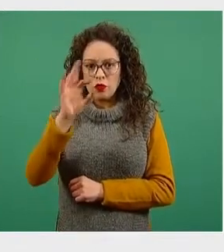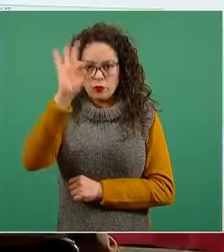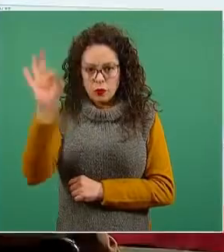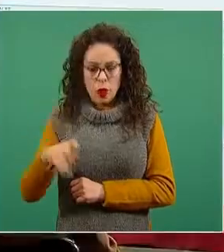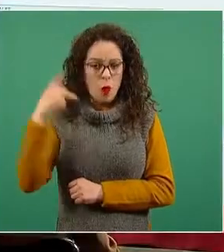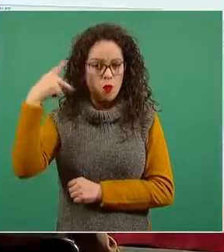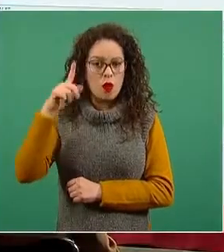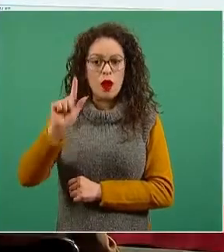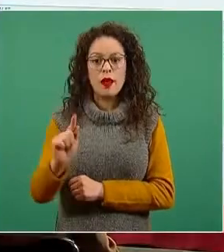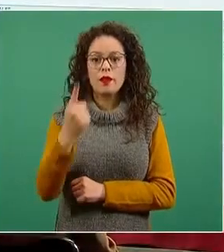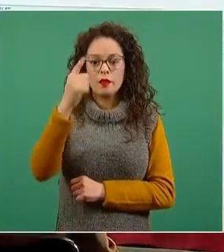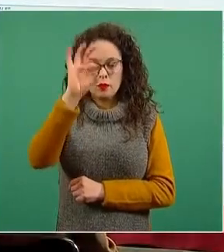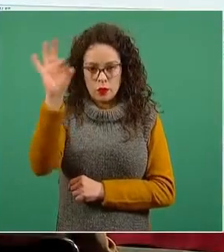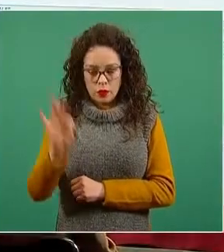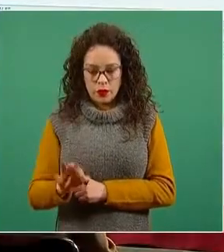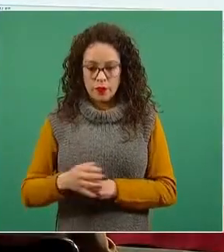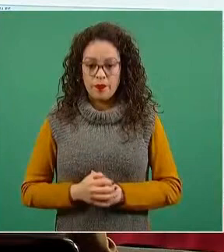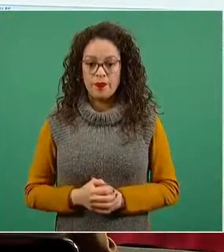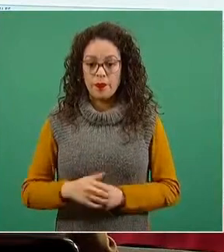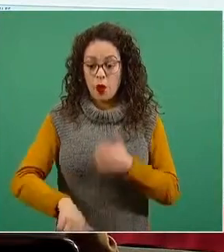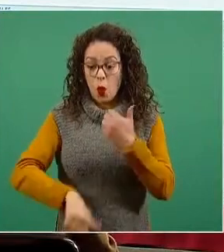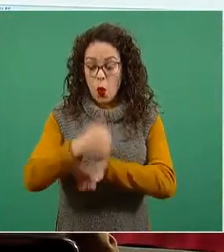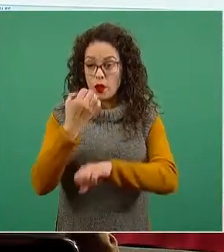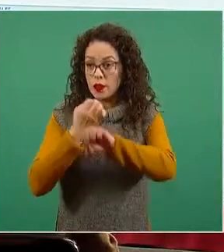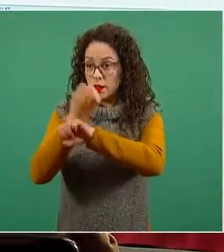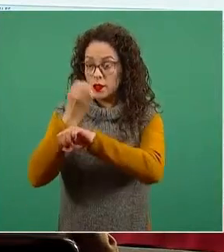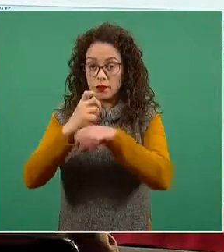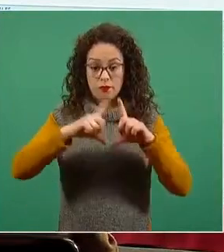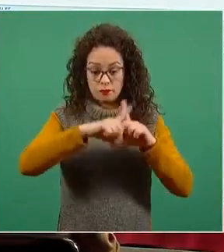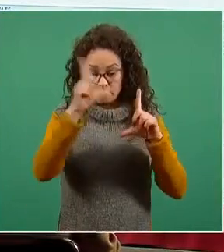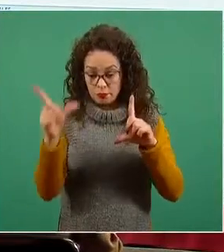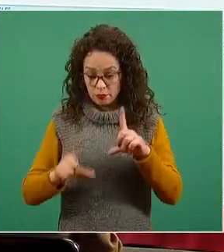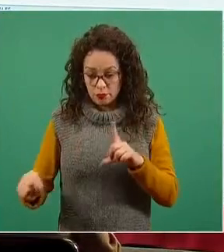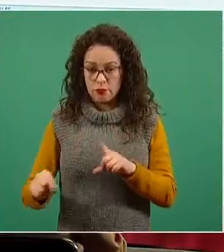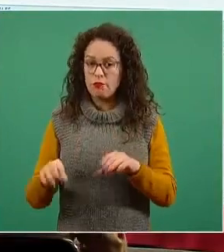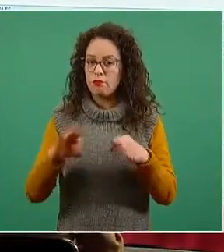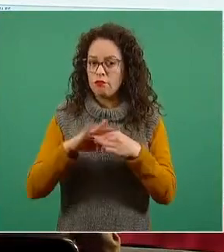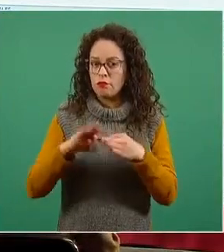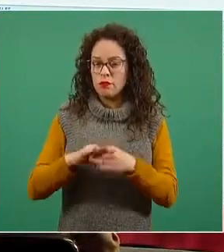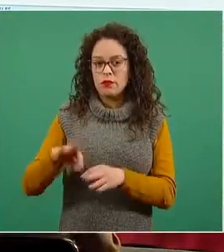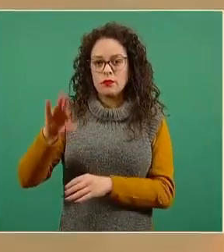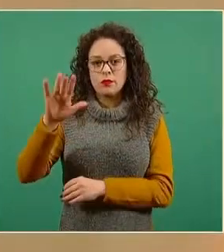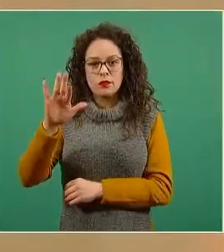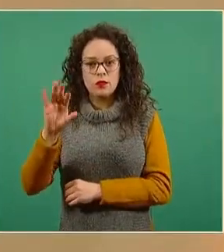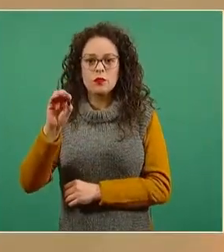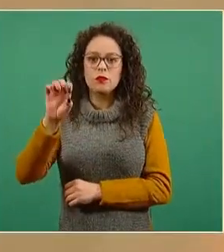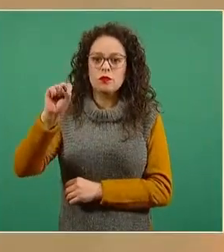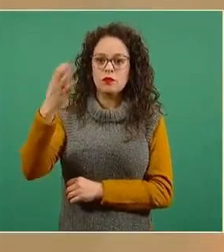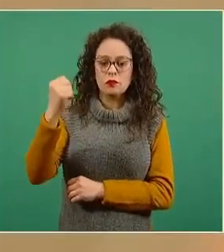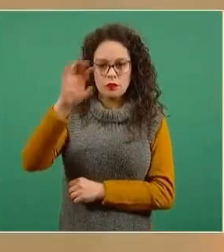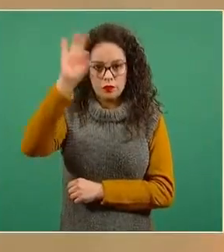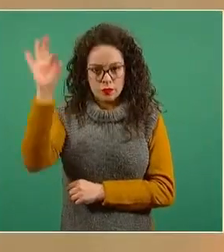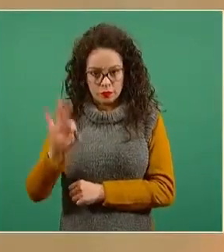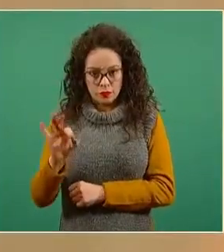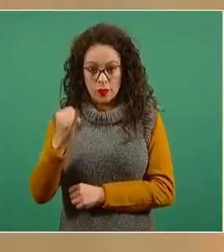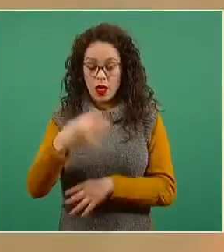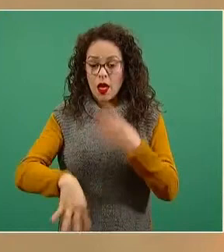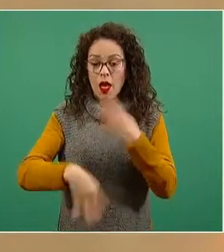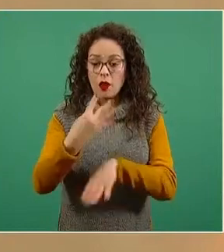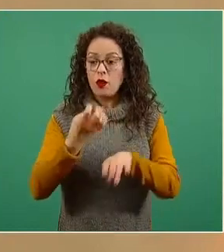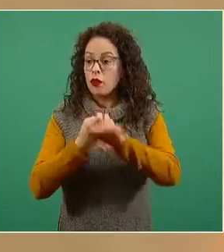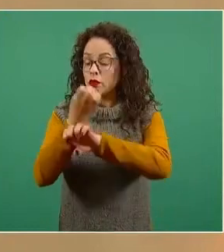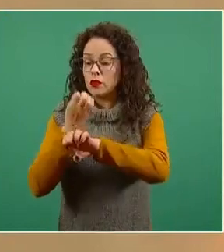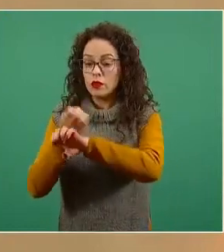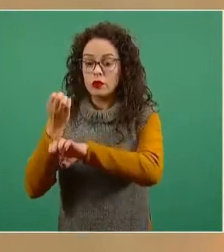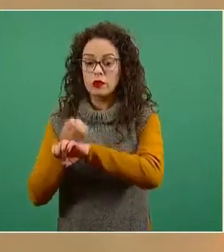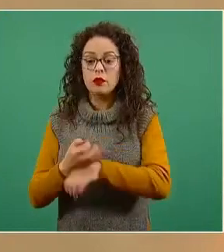71%. 11 estados de nuestra república están entre el 50 y el 69% y 14 entidades